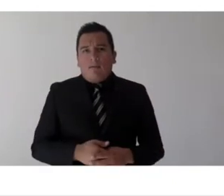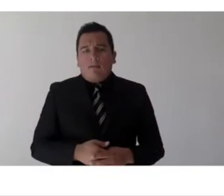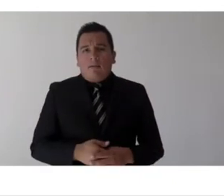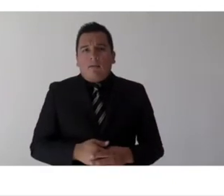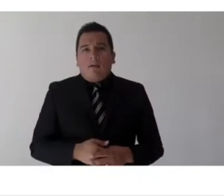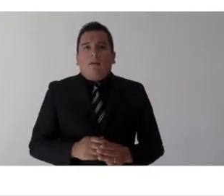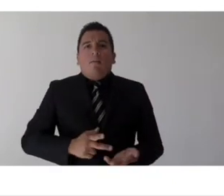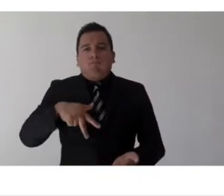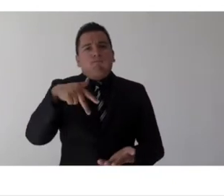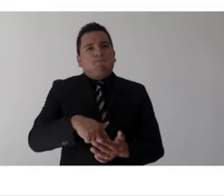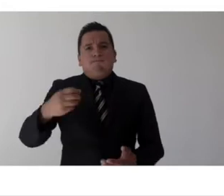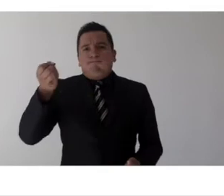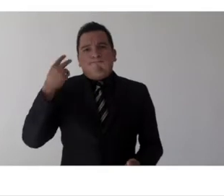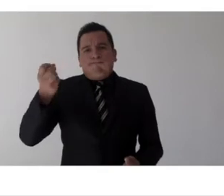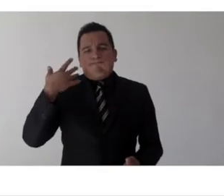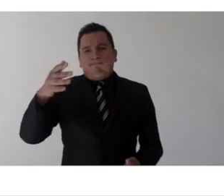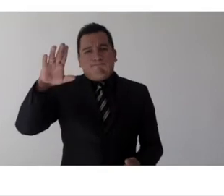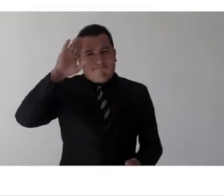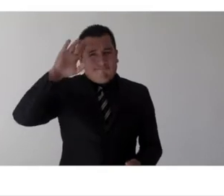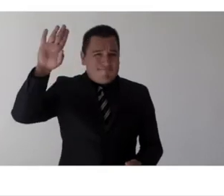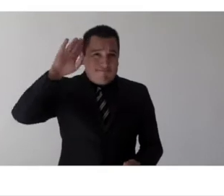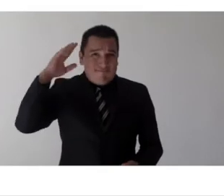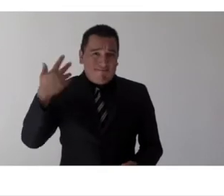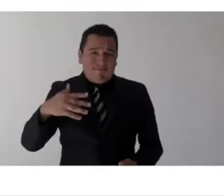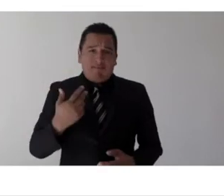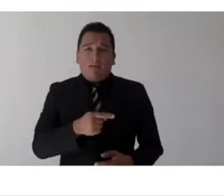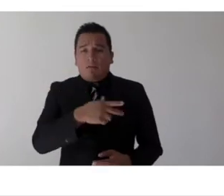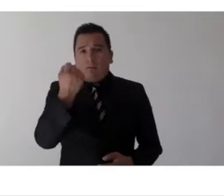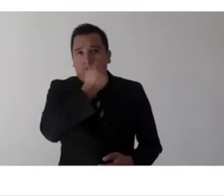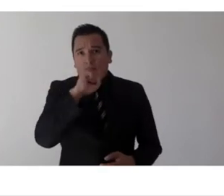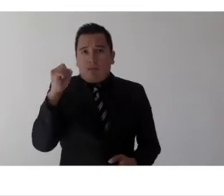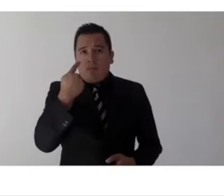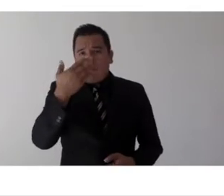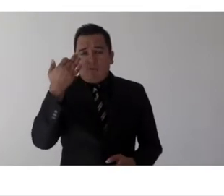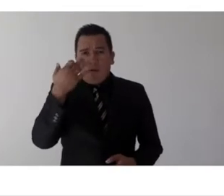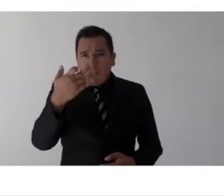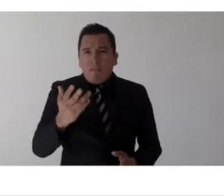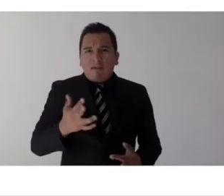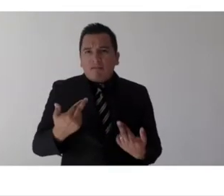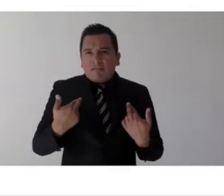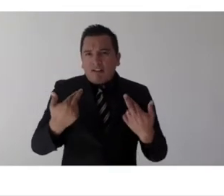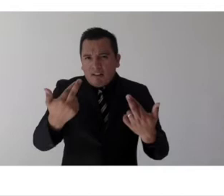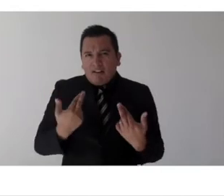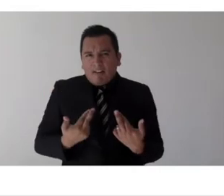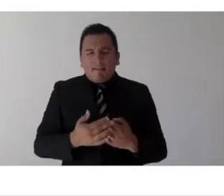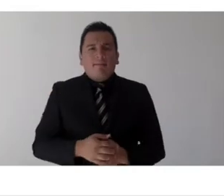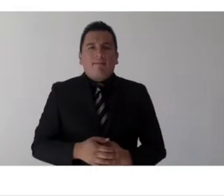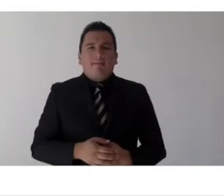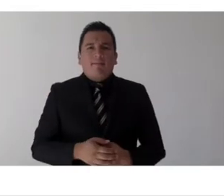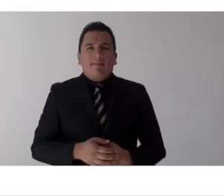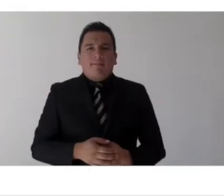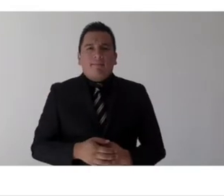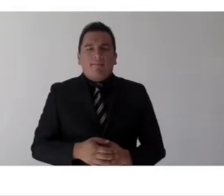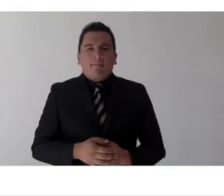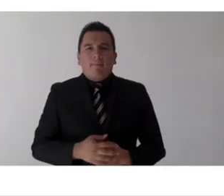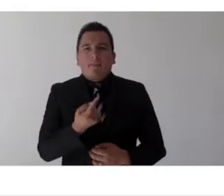ponentes espectaculares que compartieron con nosotros su tiempo, su conocimiento, su esfuerzo para hablarnos de distintas